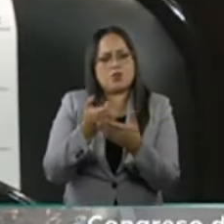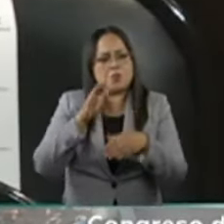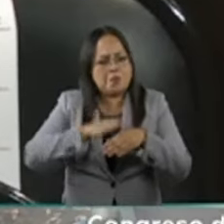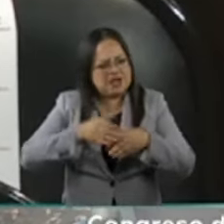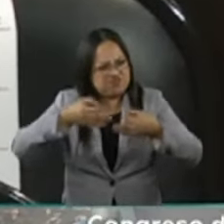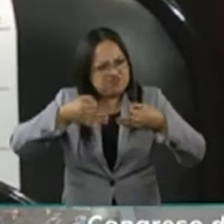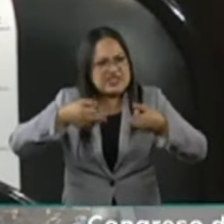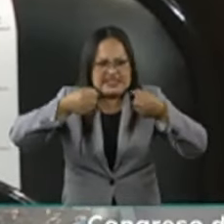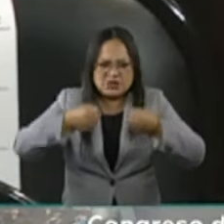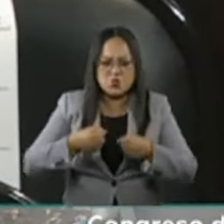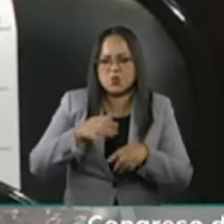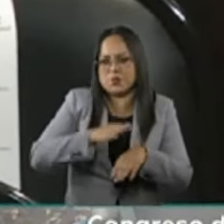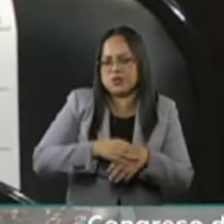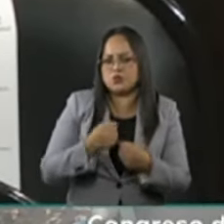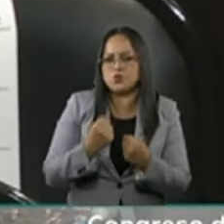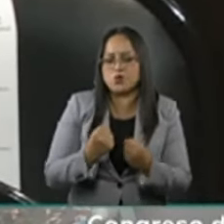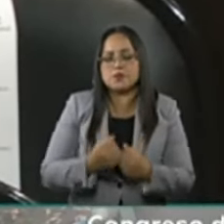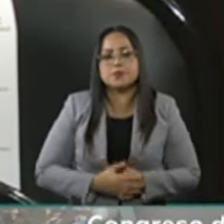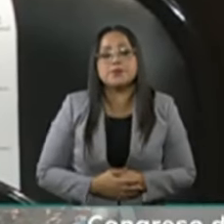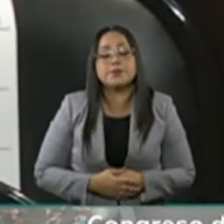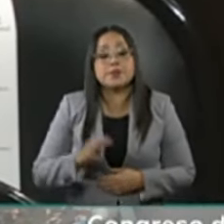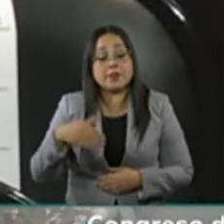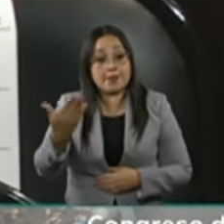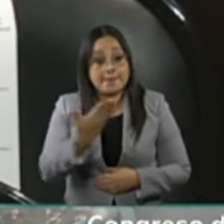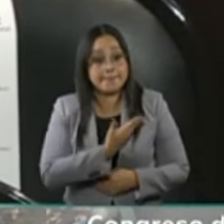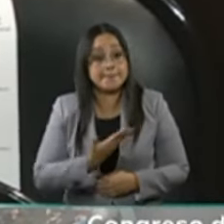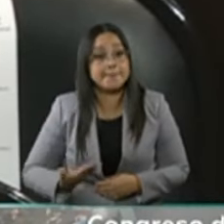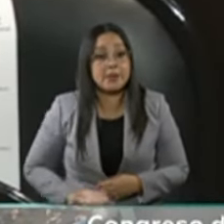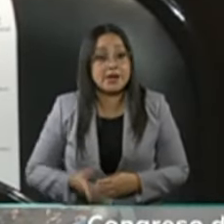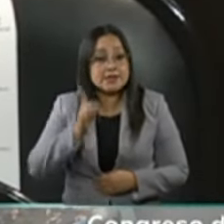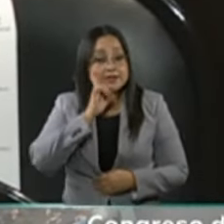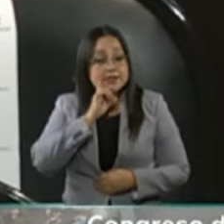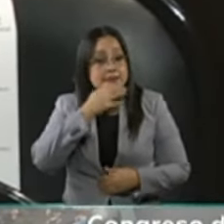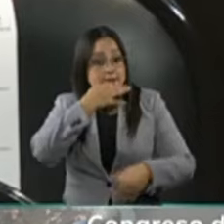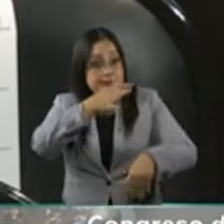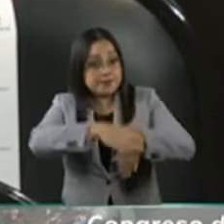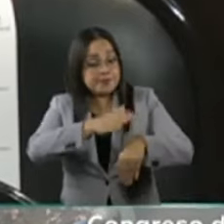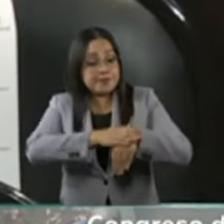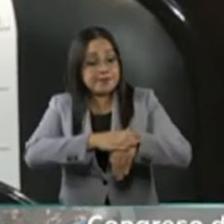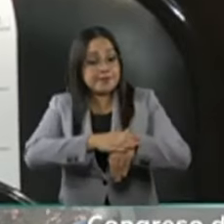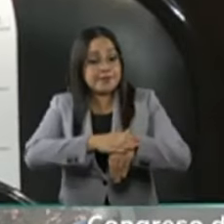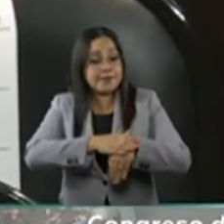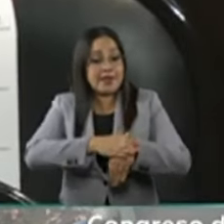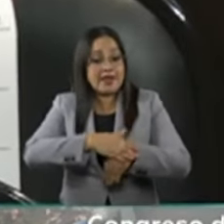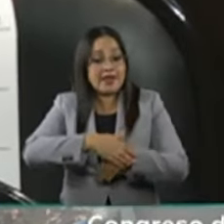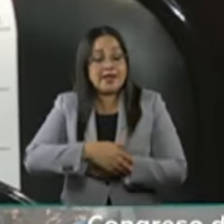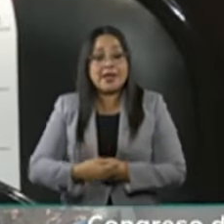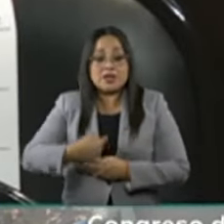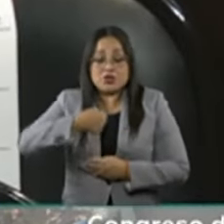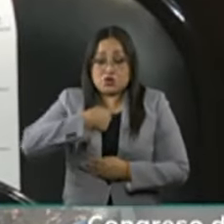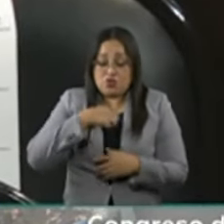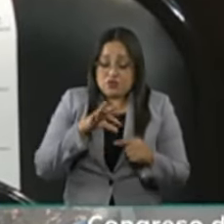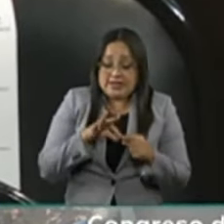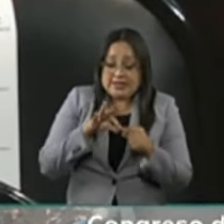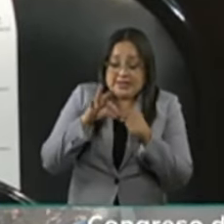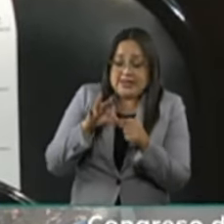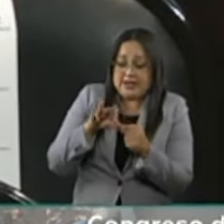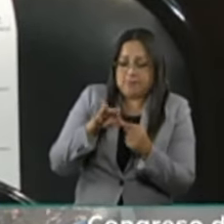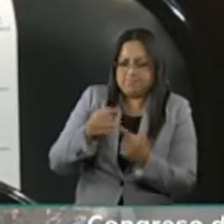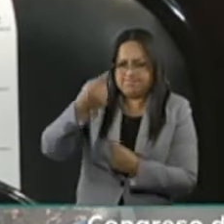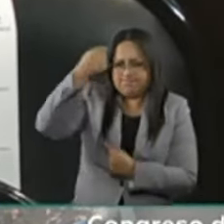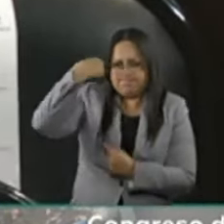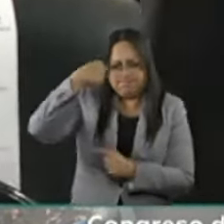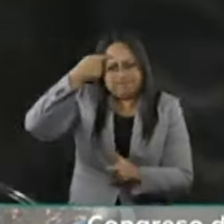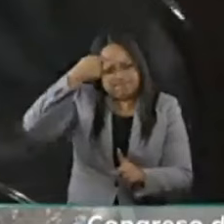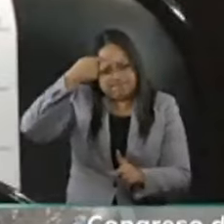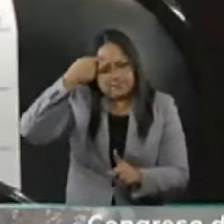fuerte. Presidenta, aquí le quisiera recordar lo que a mí me guía como credo político y social,